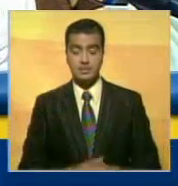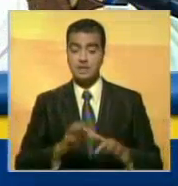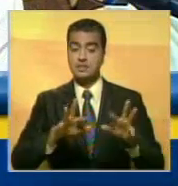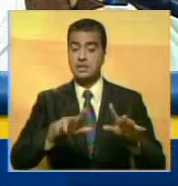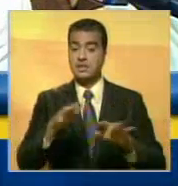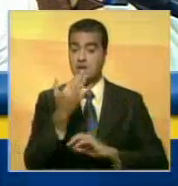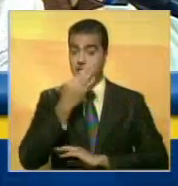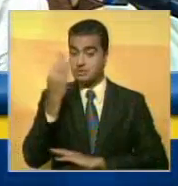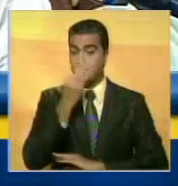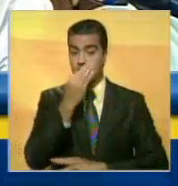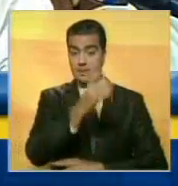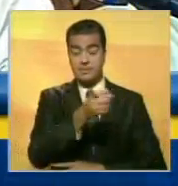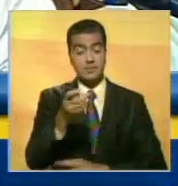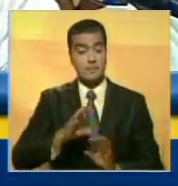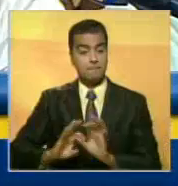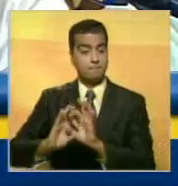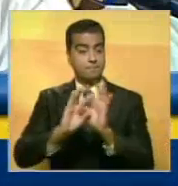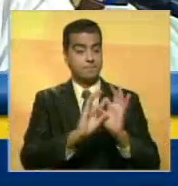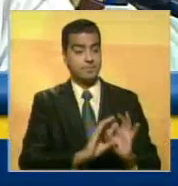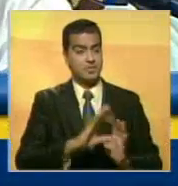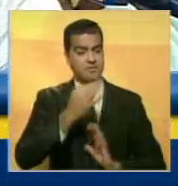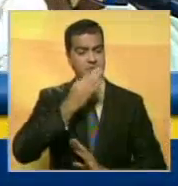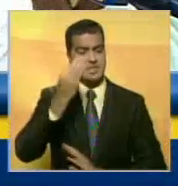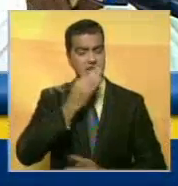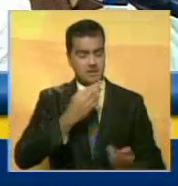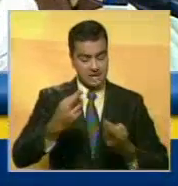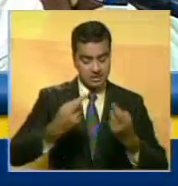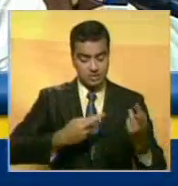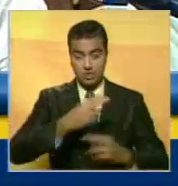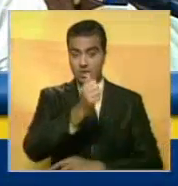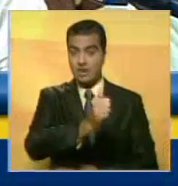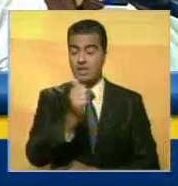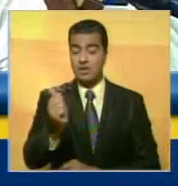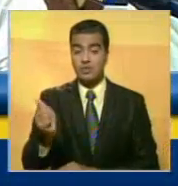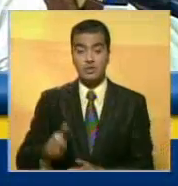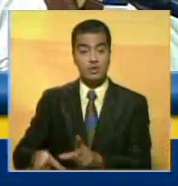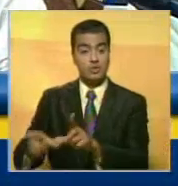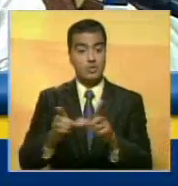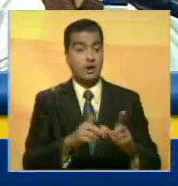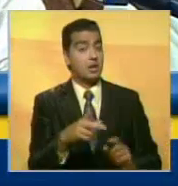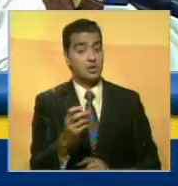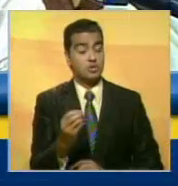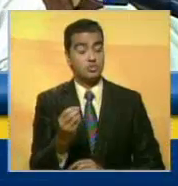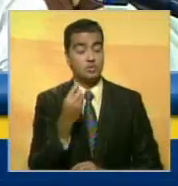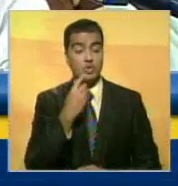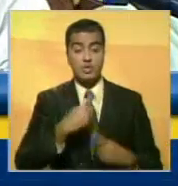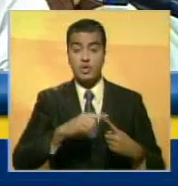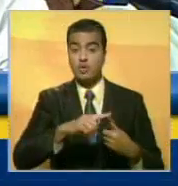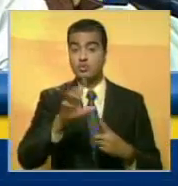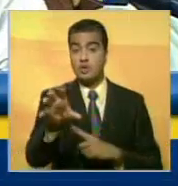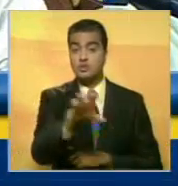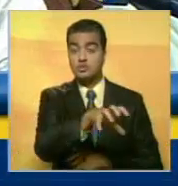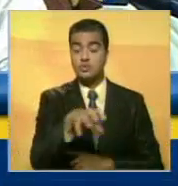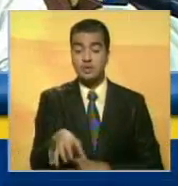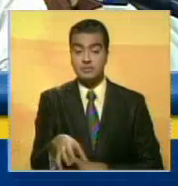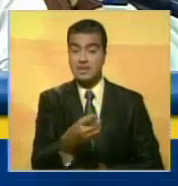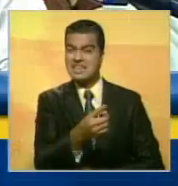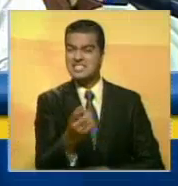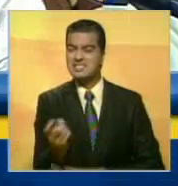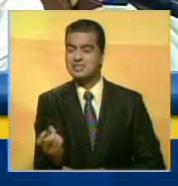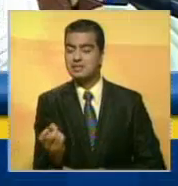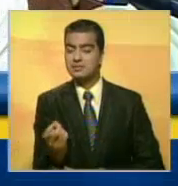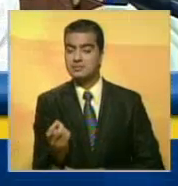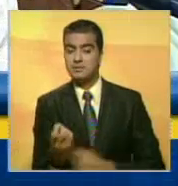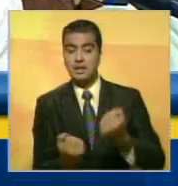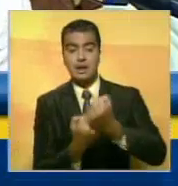blanca aseguró que los candidatos de la unidad tienen verdadera relación con cada una de las regiones y no son importados enfatizó que necesitan